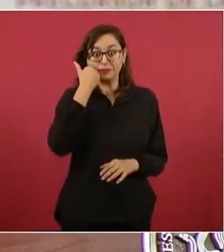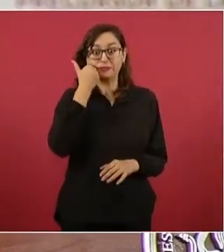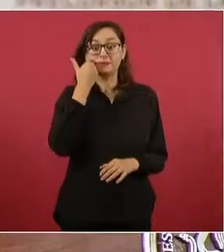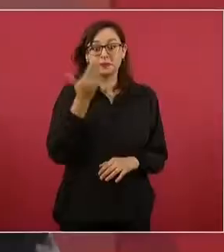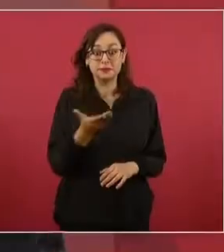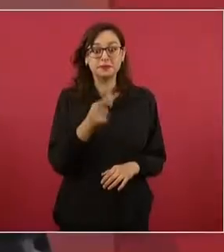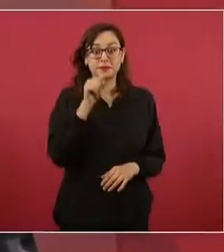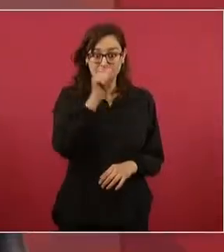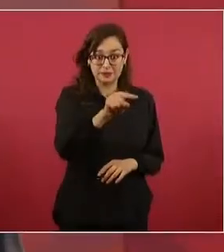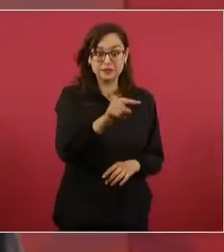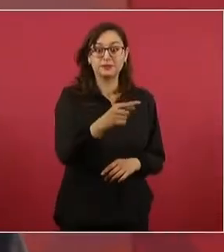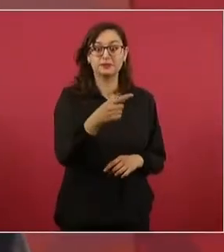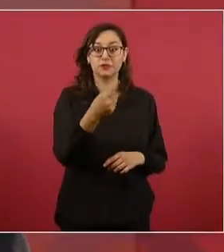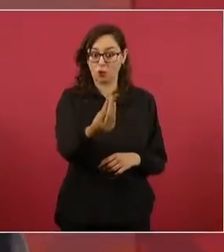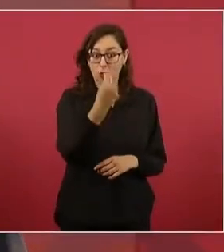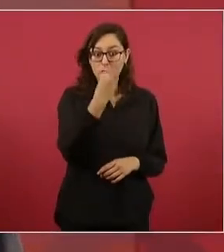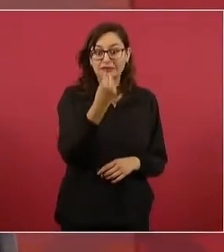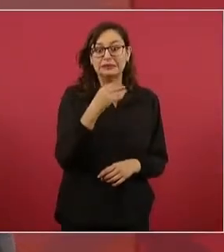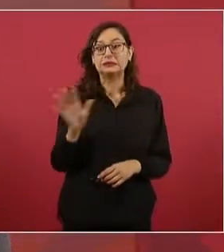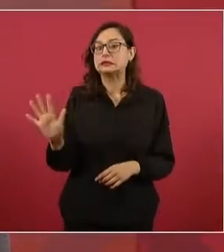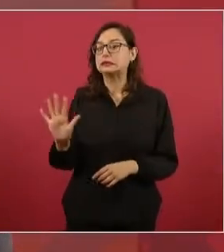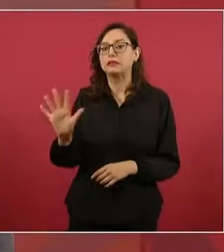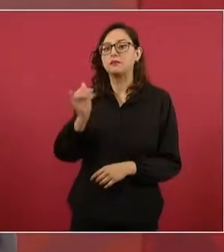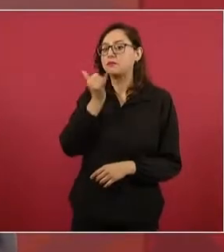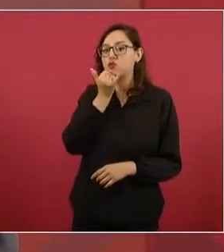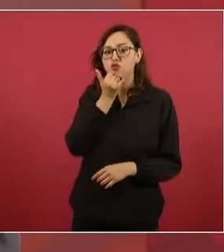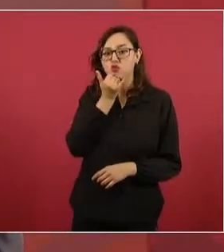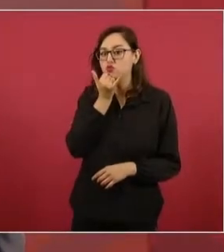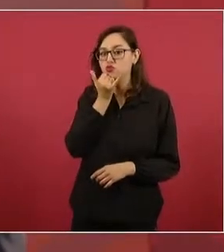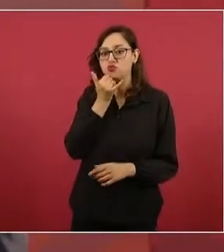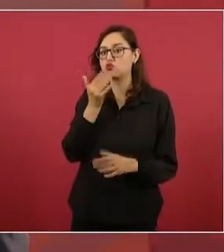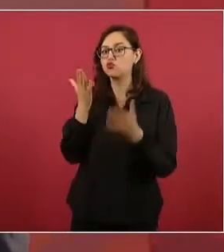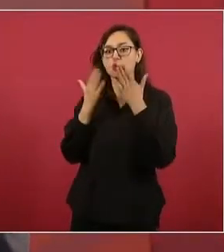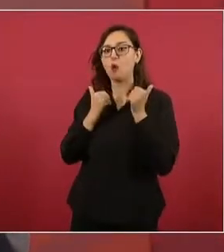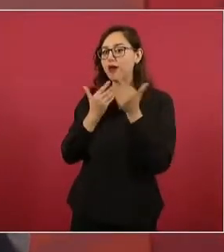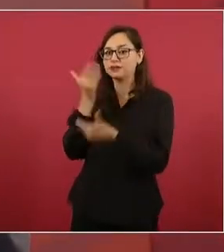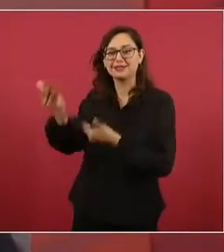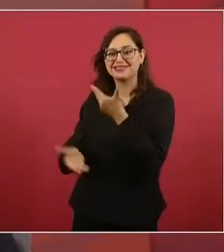a comer ahí y le dicen no le podemos dar servicio